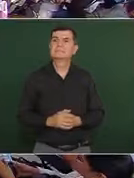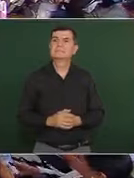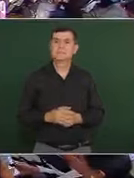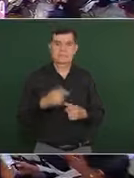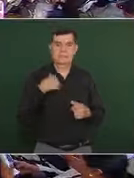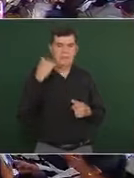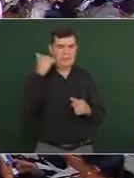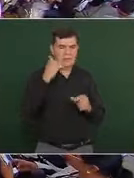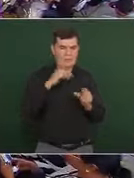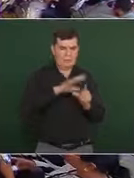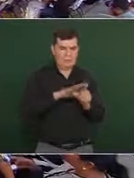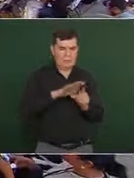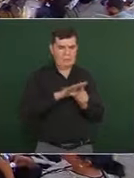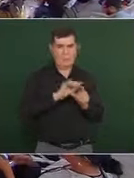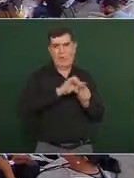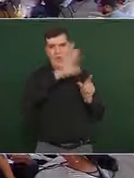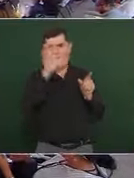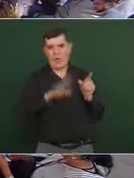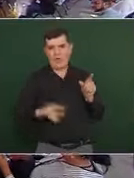Acapulco es México